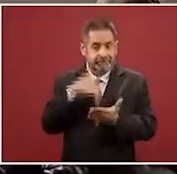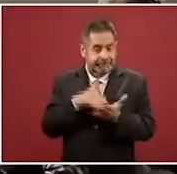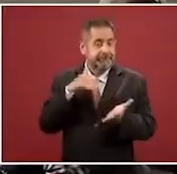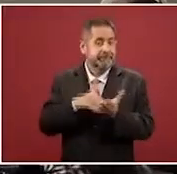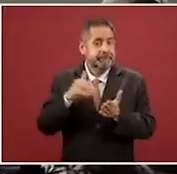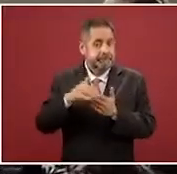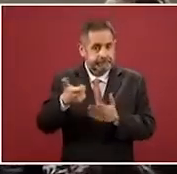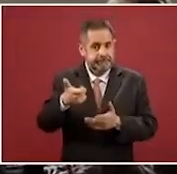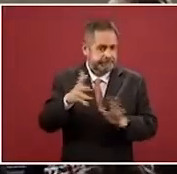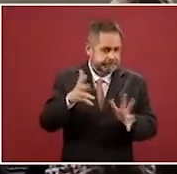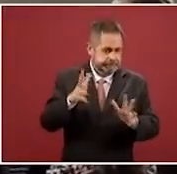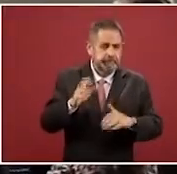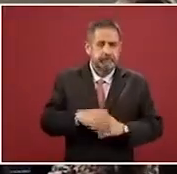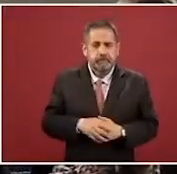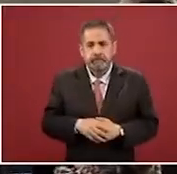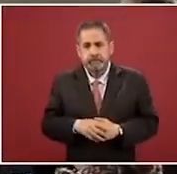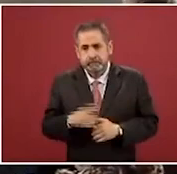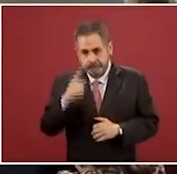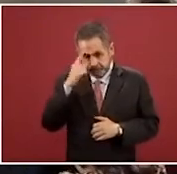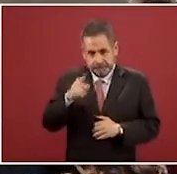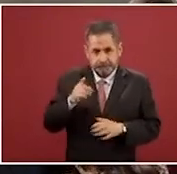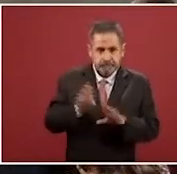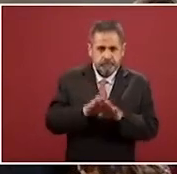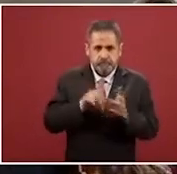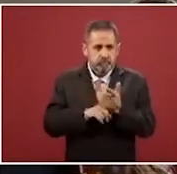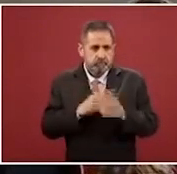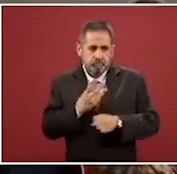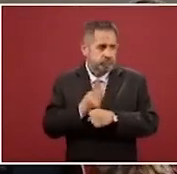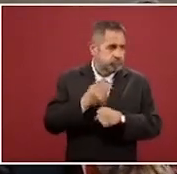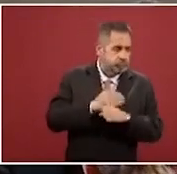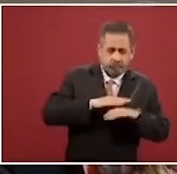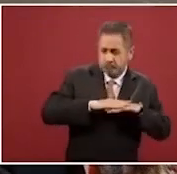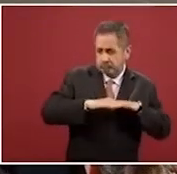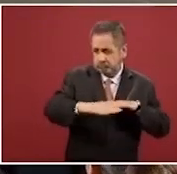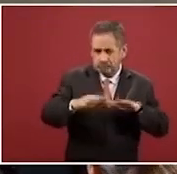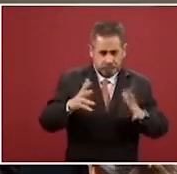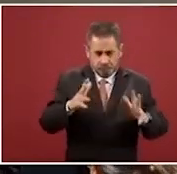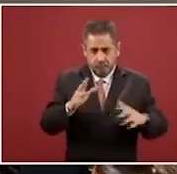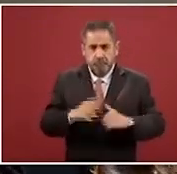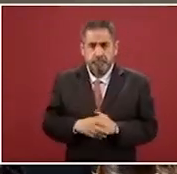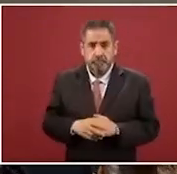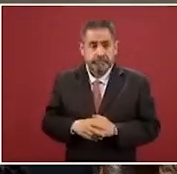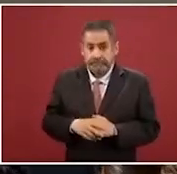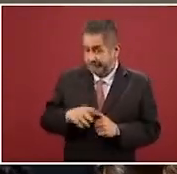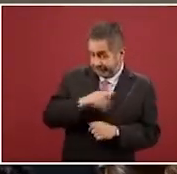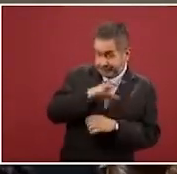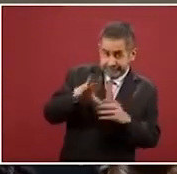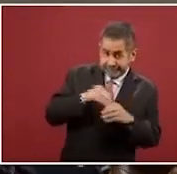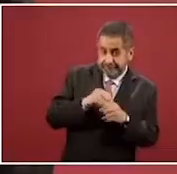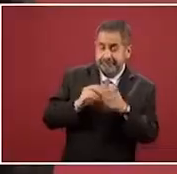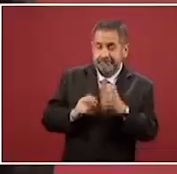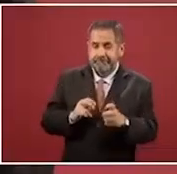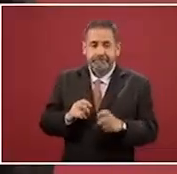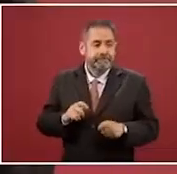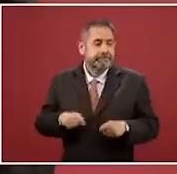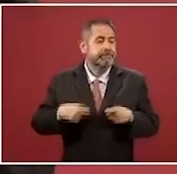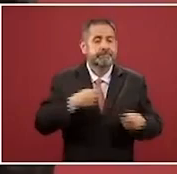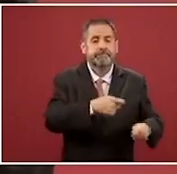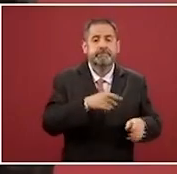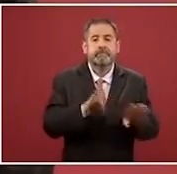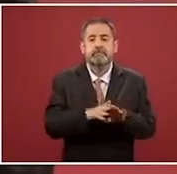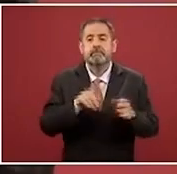pesos para mantener en buen estado las carreteras. Toda esa obra se hace